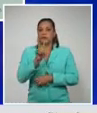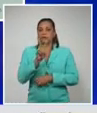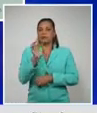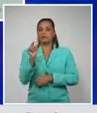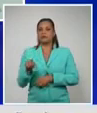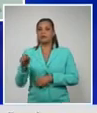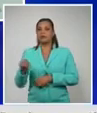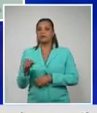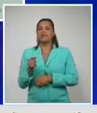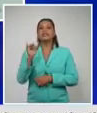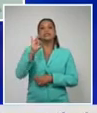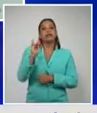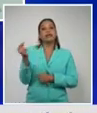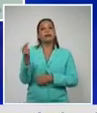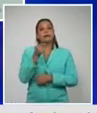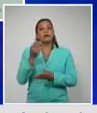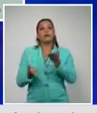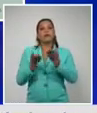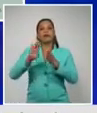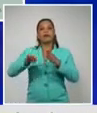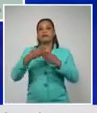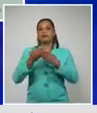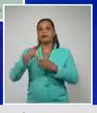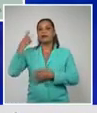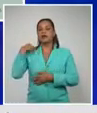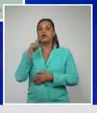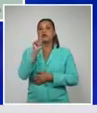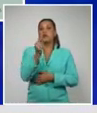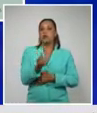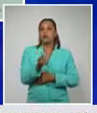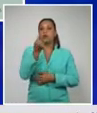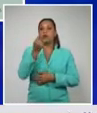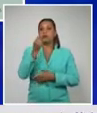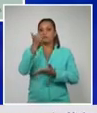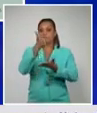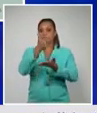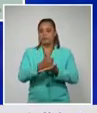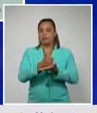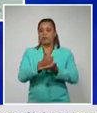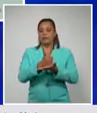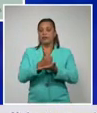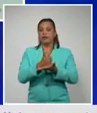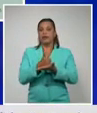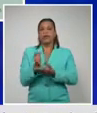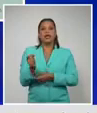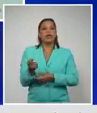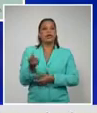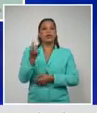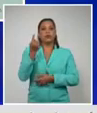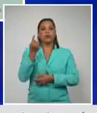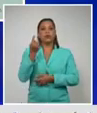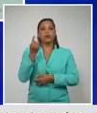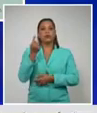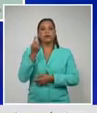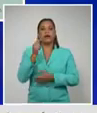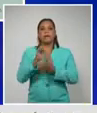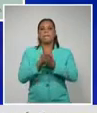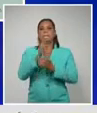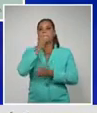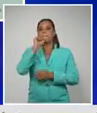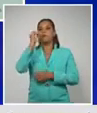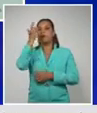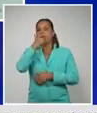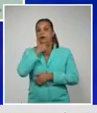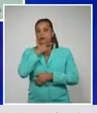menos que la jornada anterior, 1 en el municipio de Holguín y 1 en el municipio de Moa.